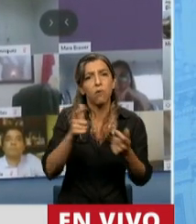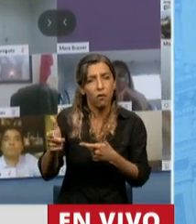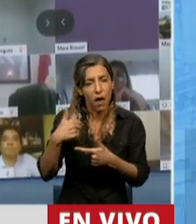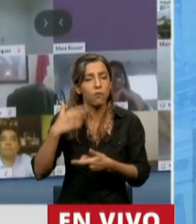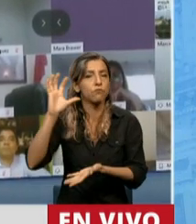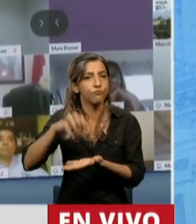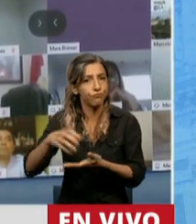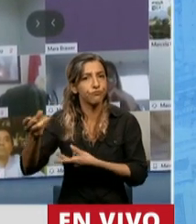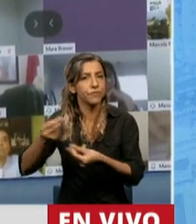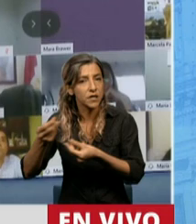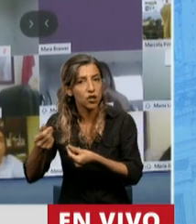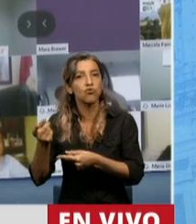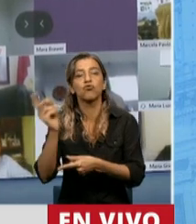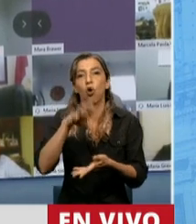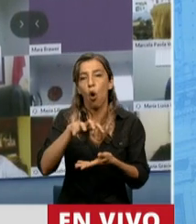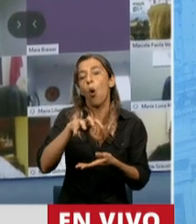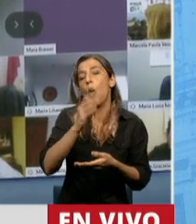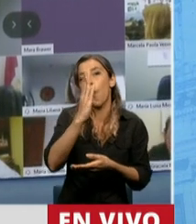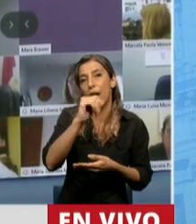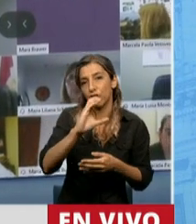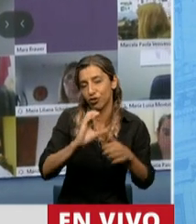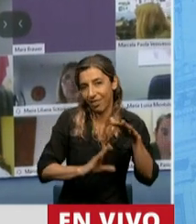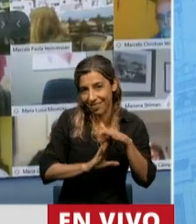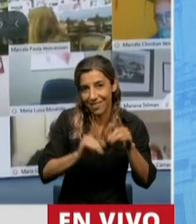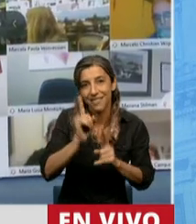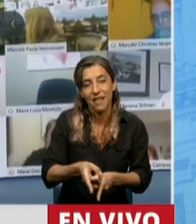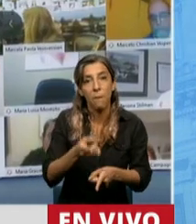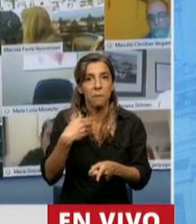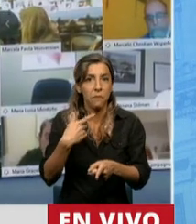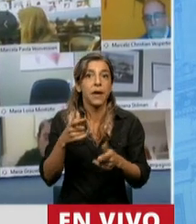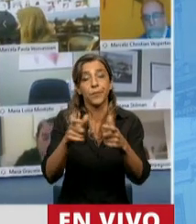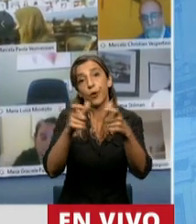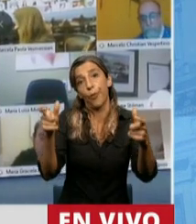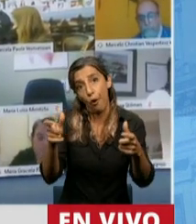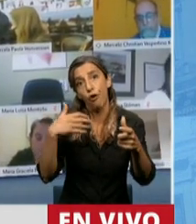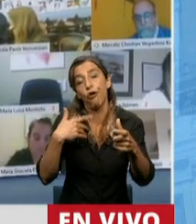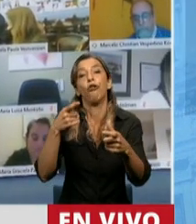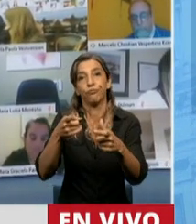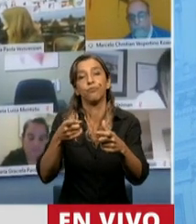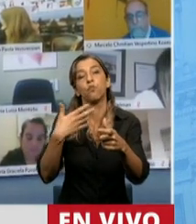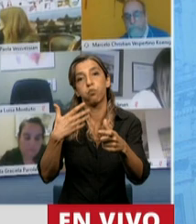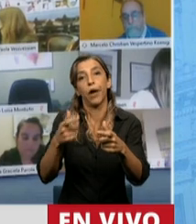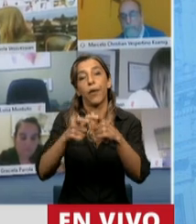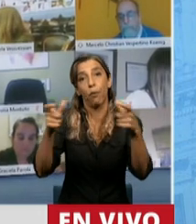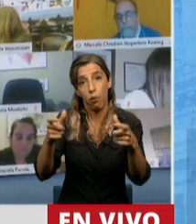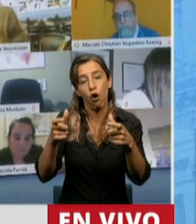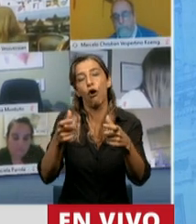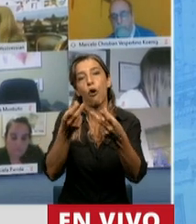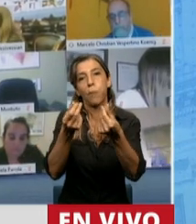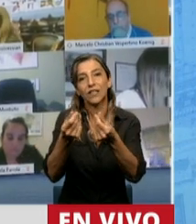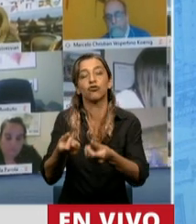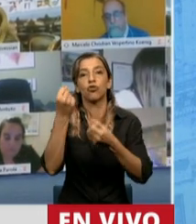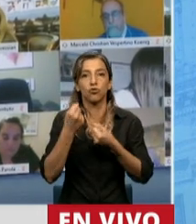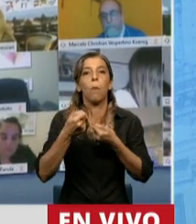el tesoro se va a dar vuelta y le va a dar le va a pedir le va a dar un Bono al Banco Central y se va a llevar los pesos y acá parece que hicimos